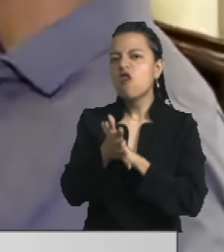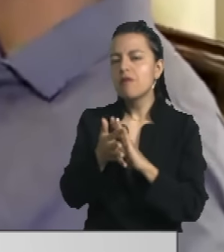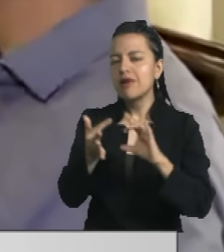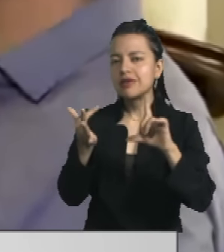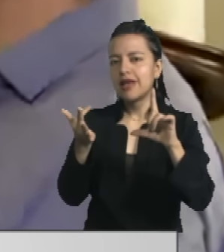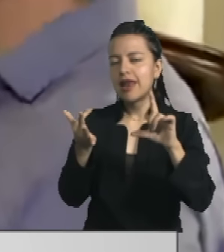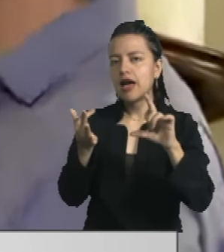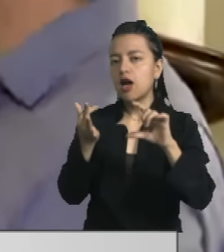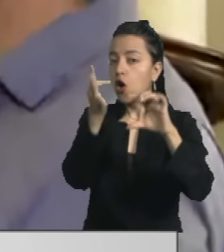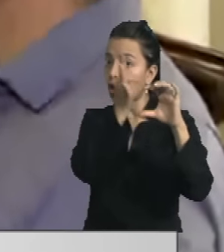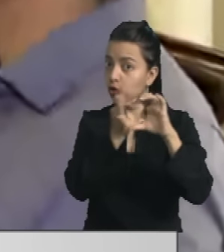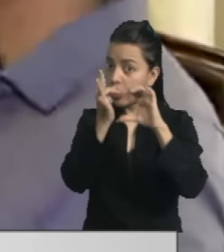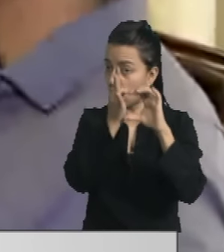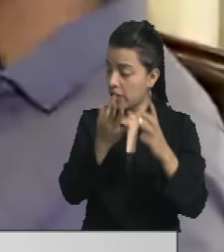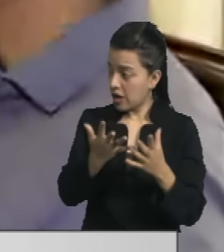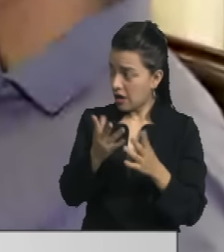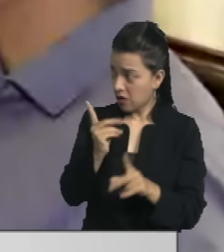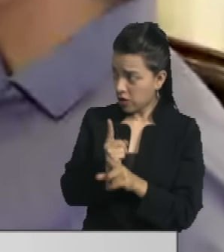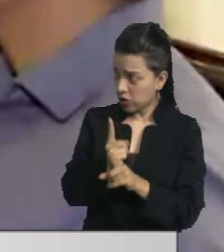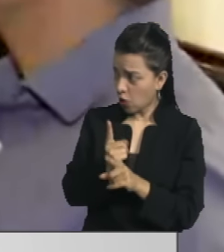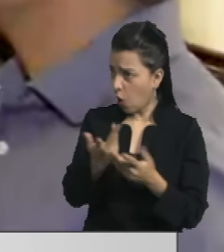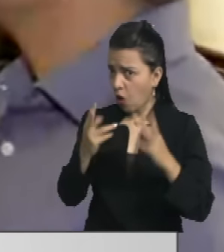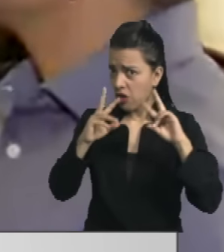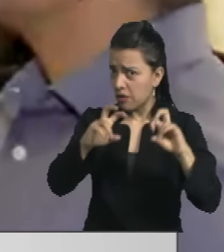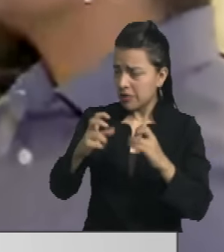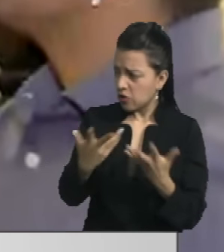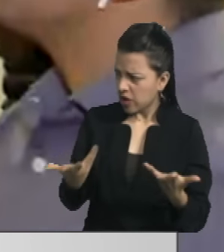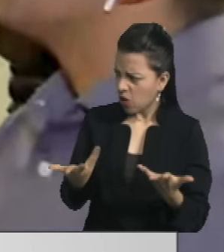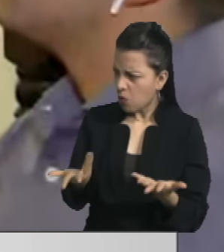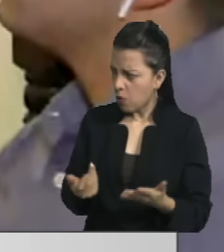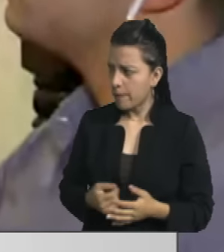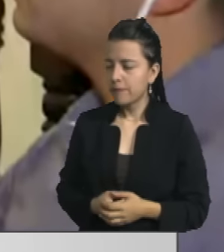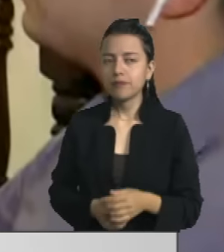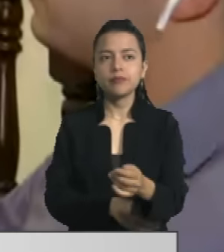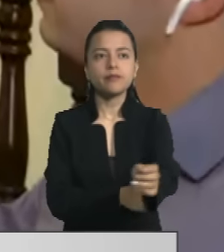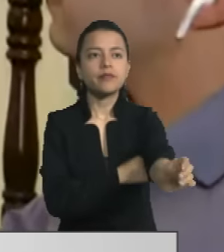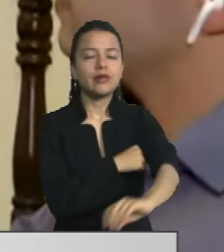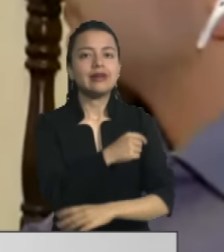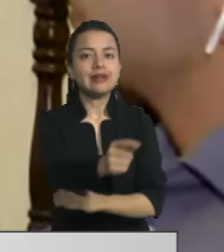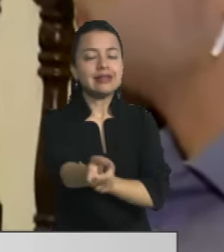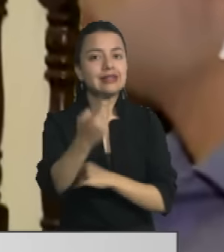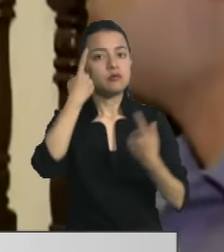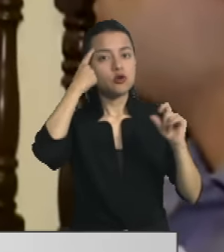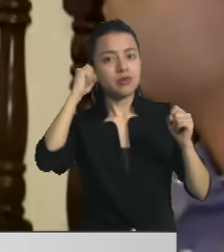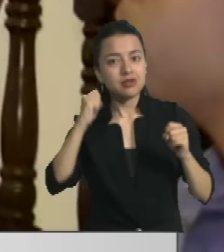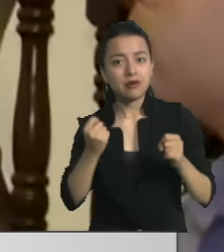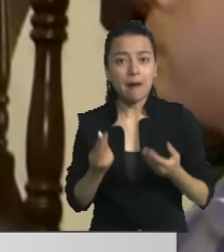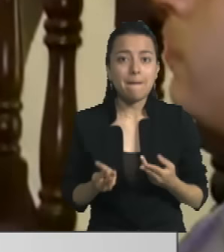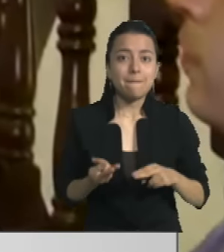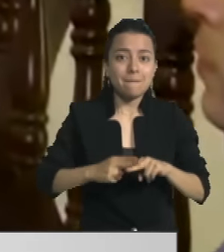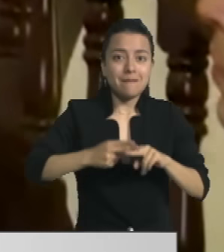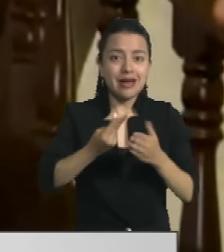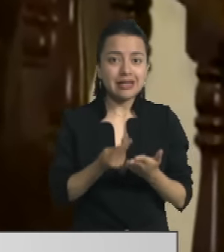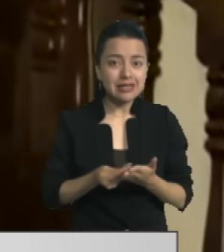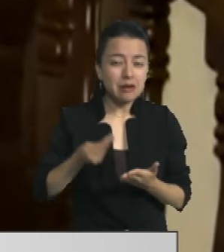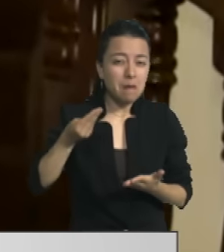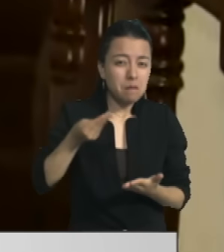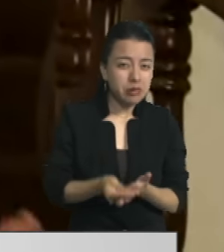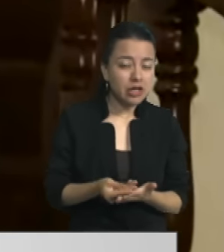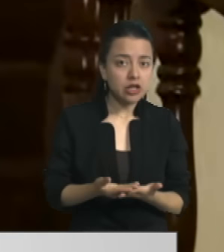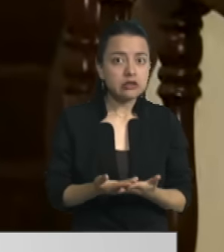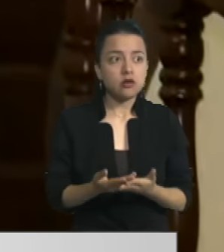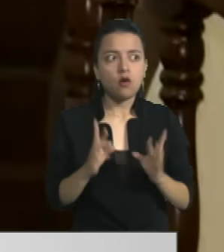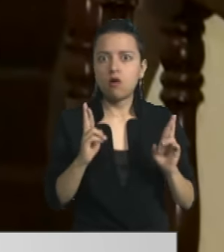más importantes alertas son alertas es que hay retrasos sobrecostos y espero que no haya